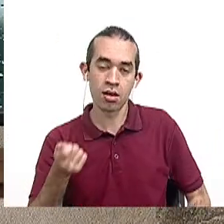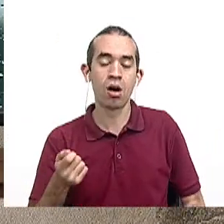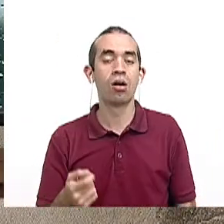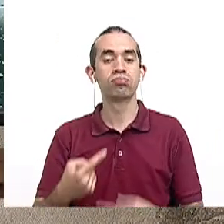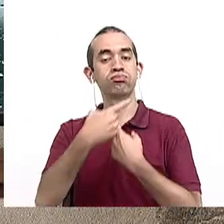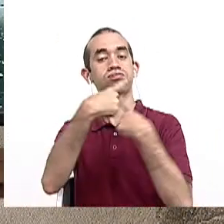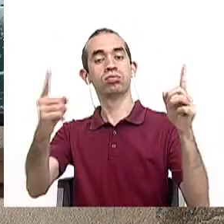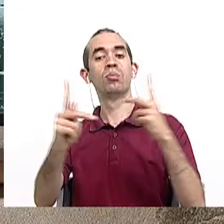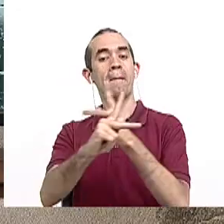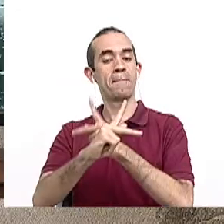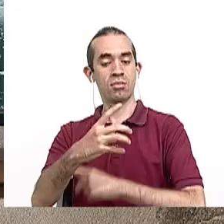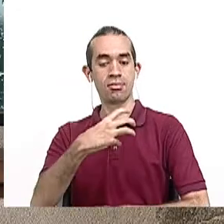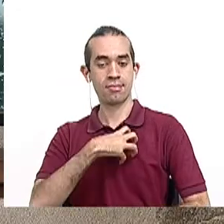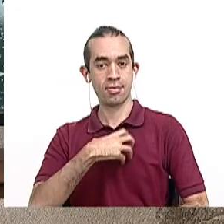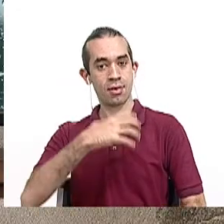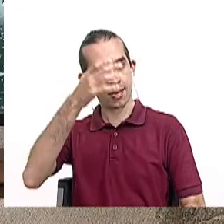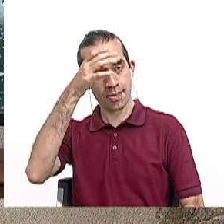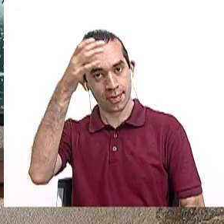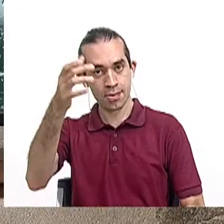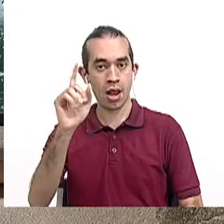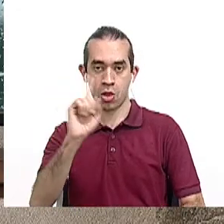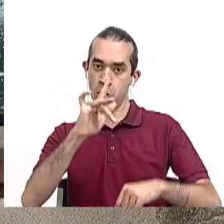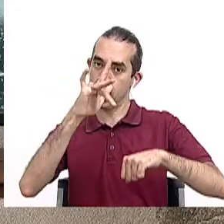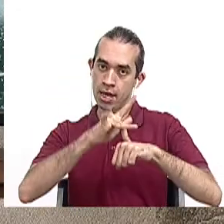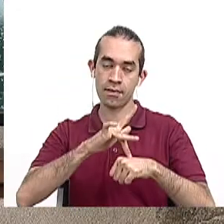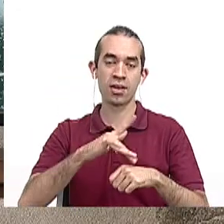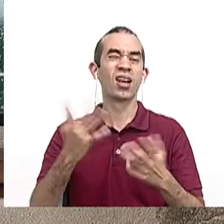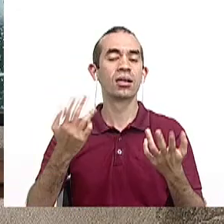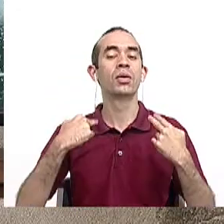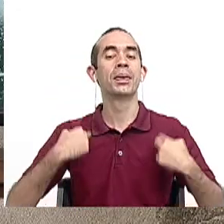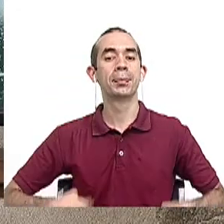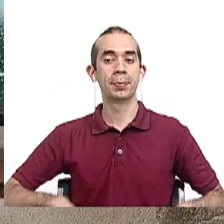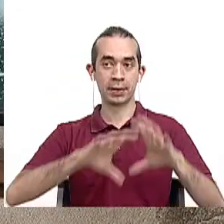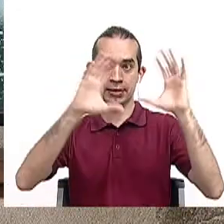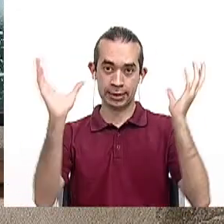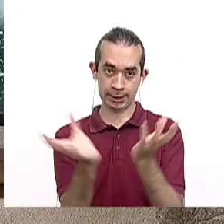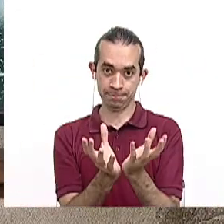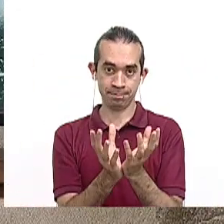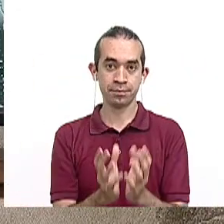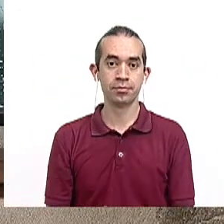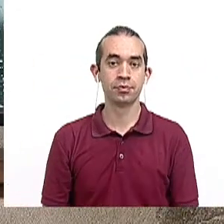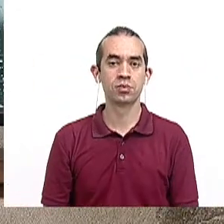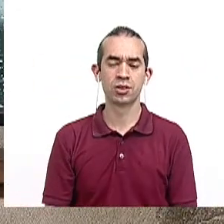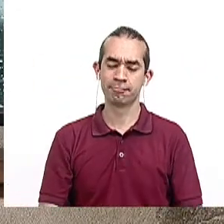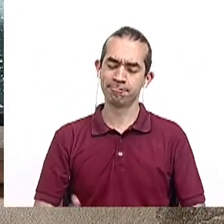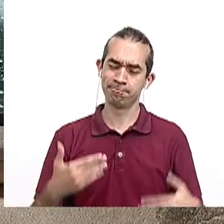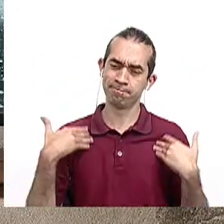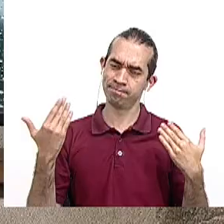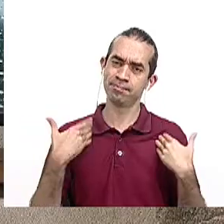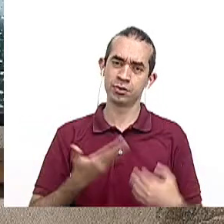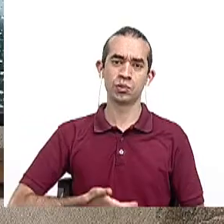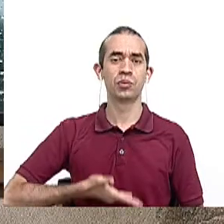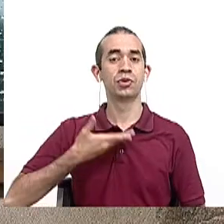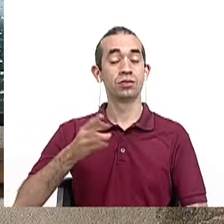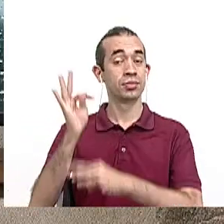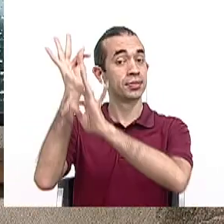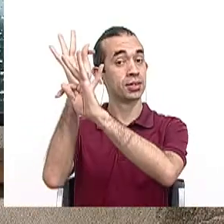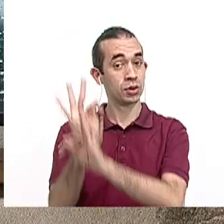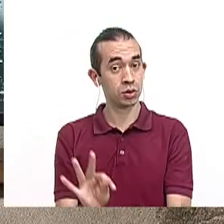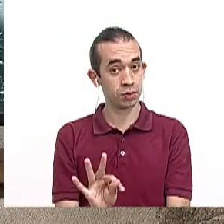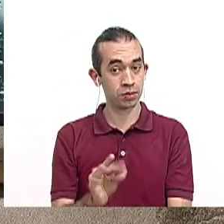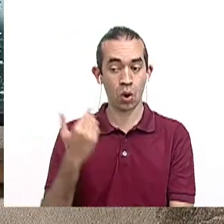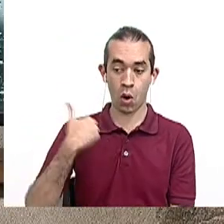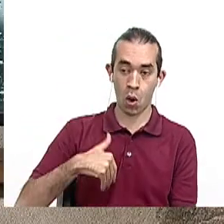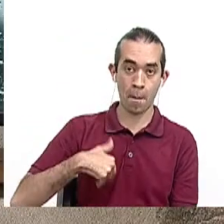Cultural Intangible de la Humanidad, algo que nos debe llenar de muchísima alegría y orgullo, una tradición, por supuesto, hombres